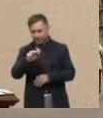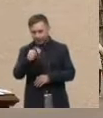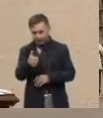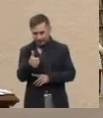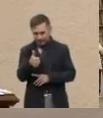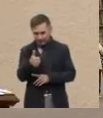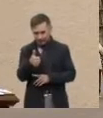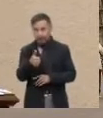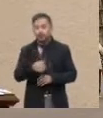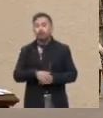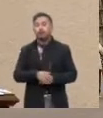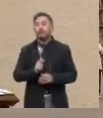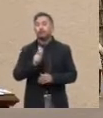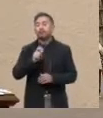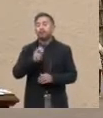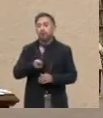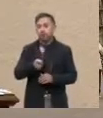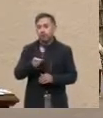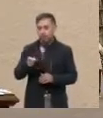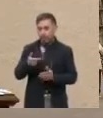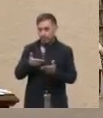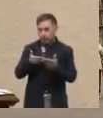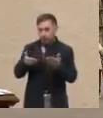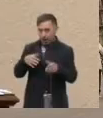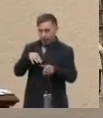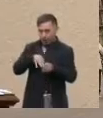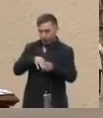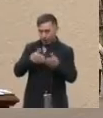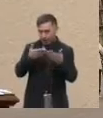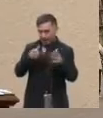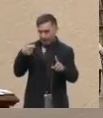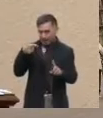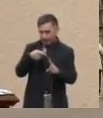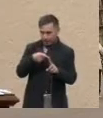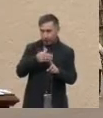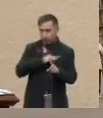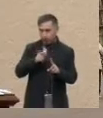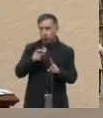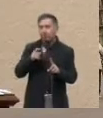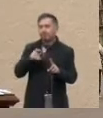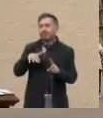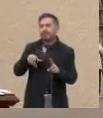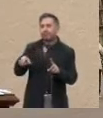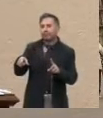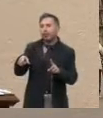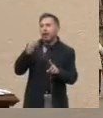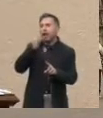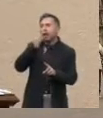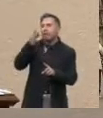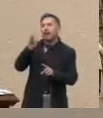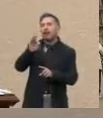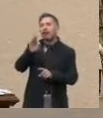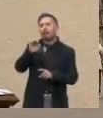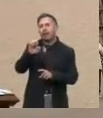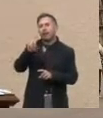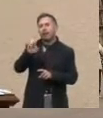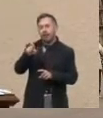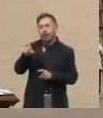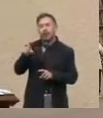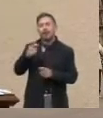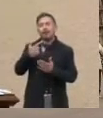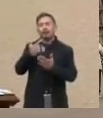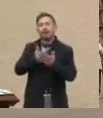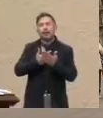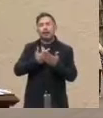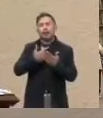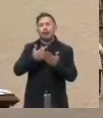1.486, tomando en consideración en esta votación en lo general la vista propuesta a la Fiscalía Electoral de Delitos Electorales, la